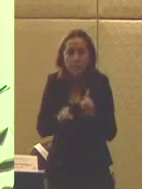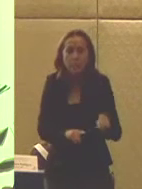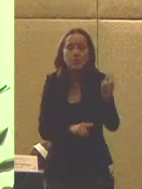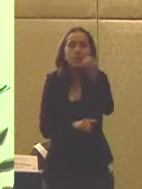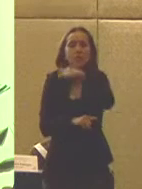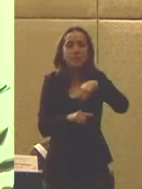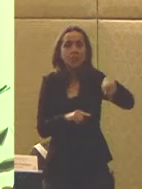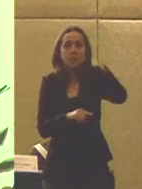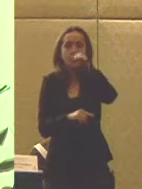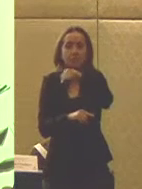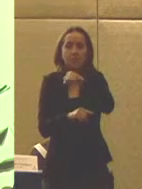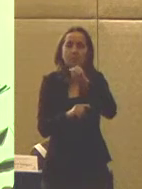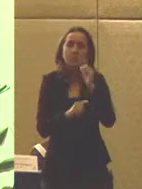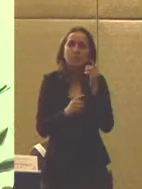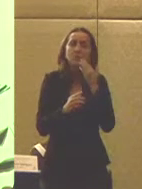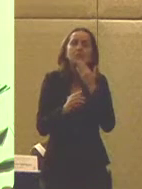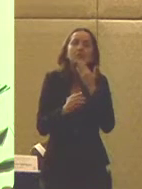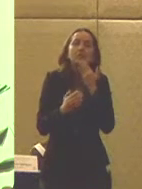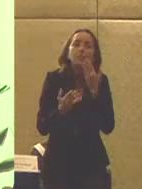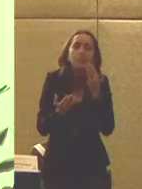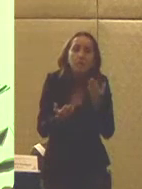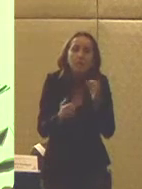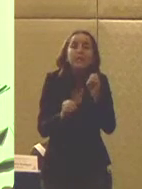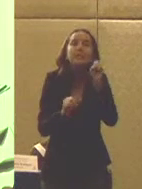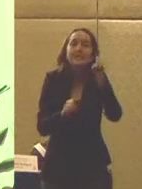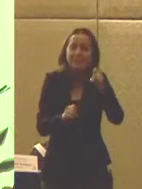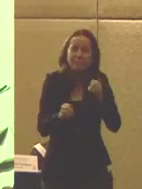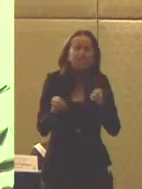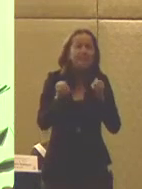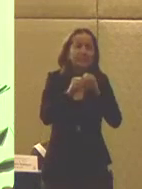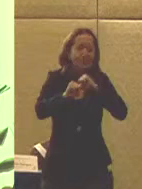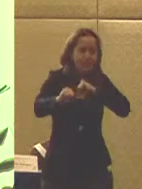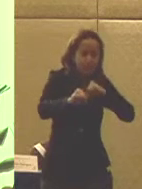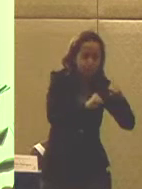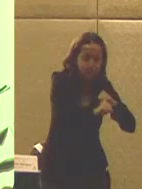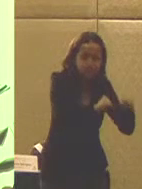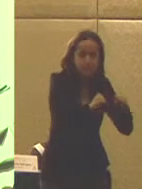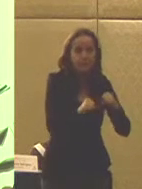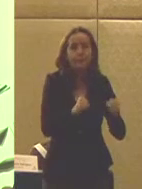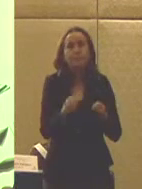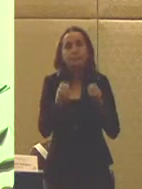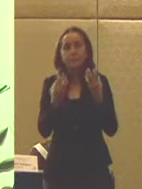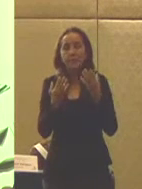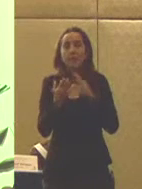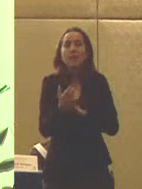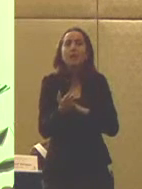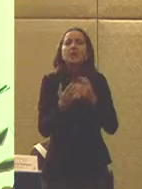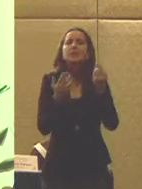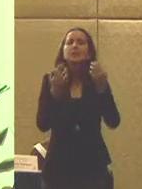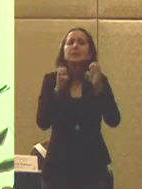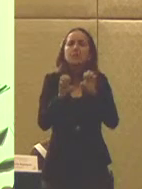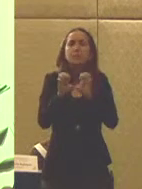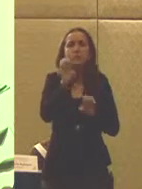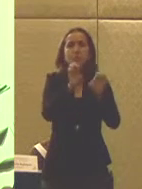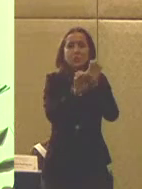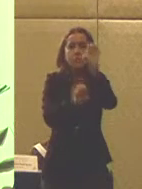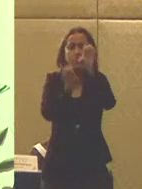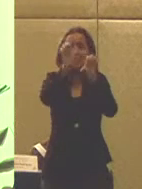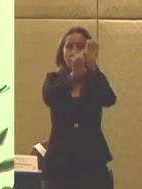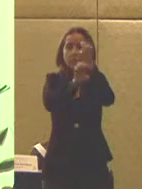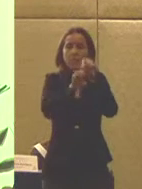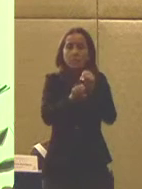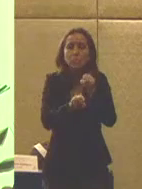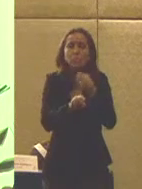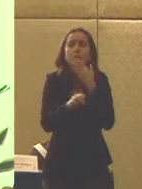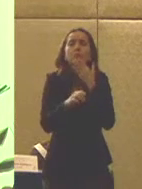por supuesto, todavía necesita mucho más trabajo. Sobre la infraestructura básica y la continuación del